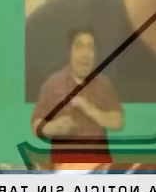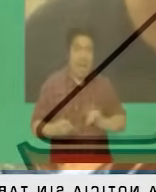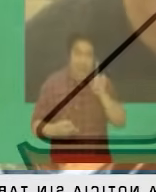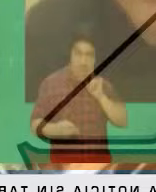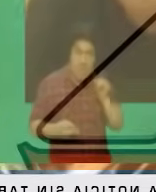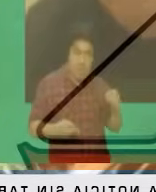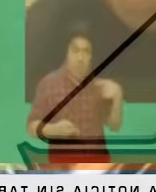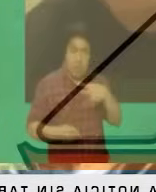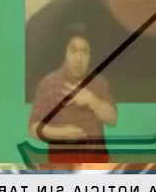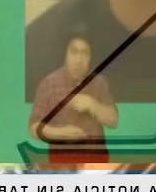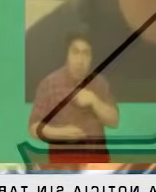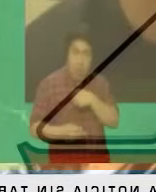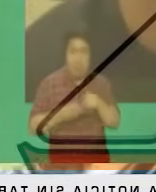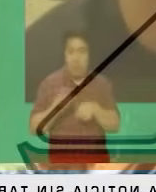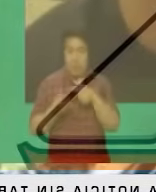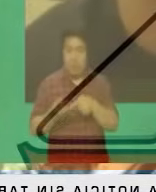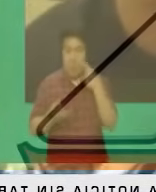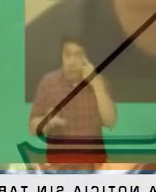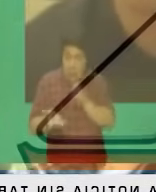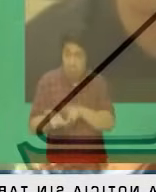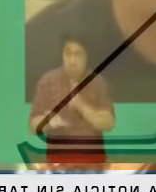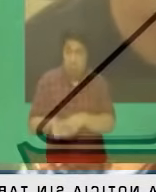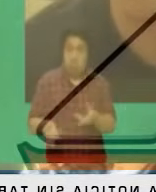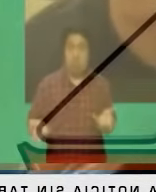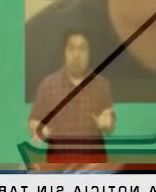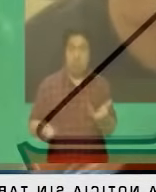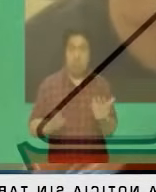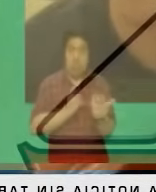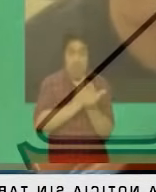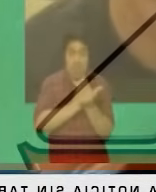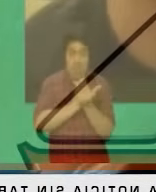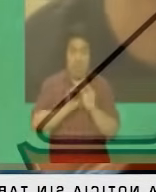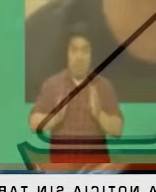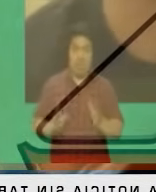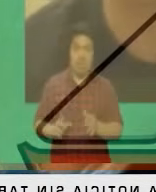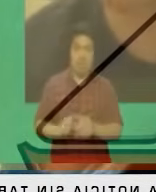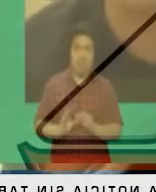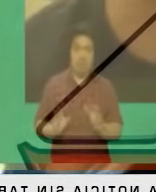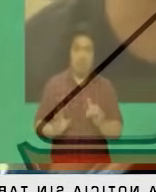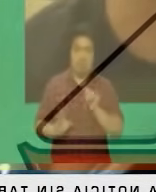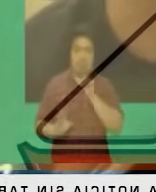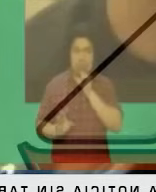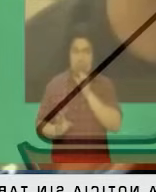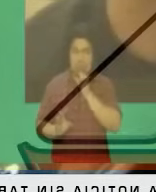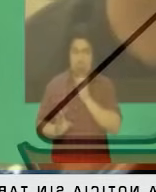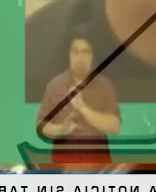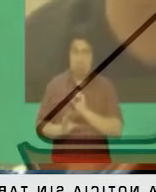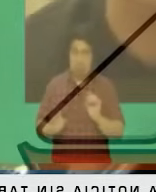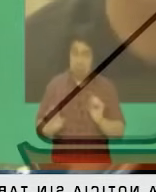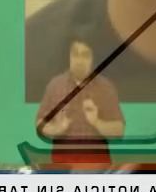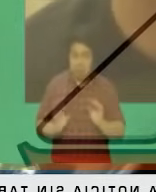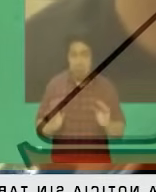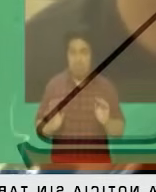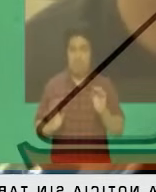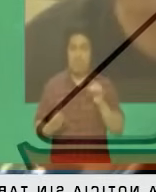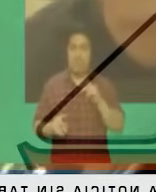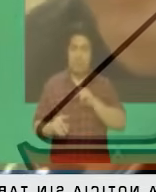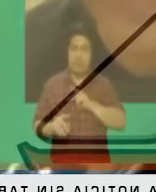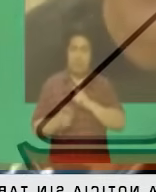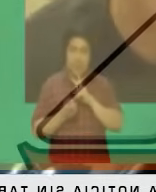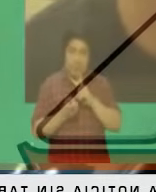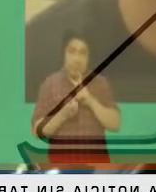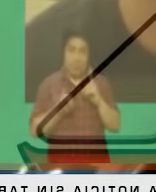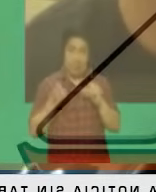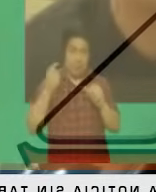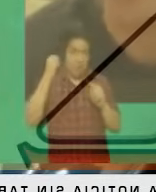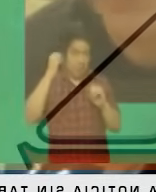a la presidencia de la República. Tiene un valor. Oye, ¿ya te llegaron amenazas o todavía no? Todo el día, Fer, mira, publicaron mis datos